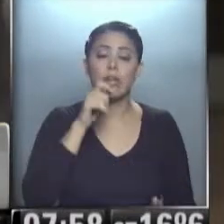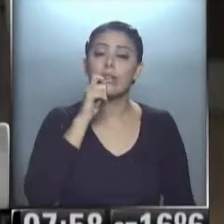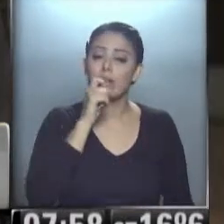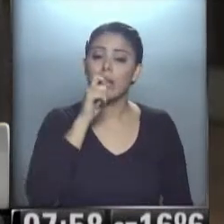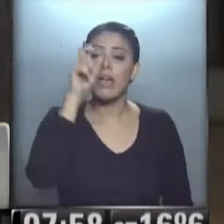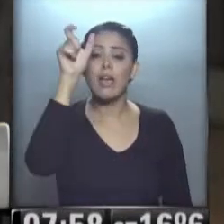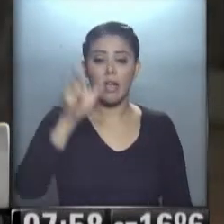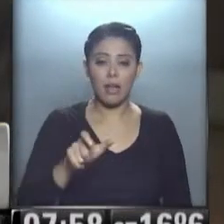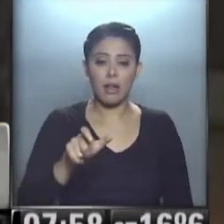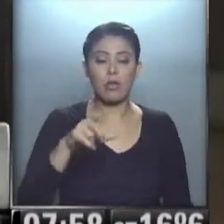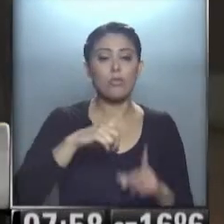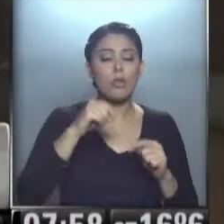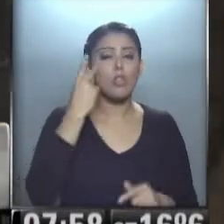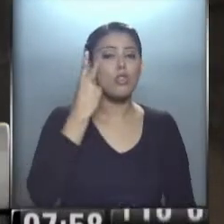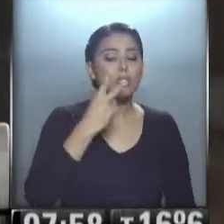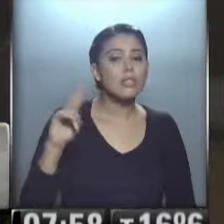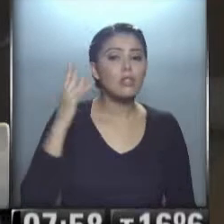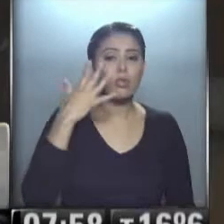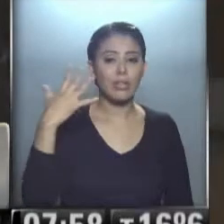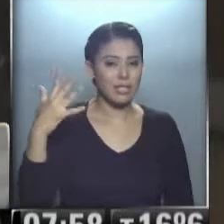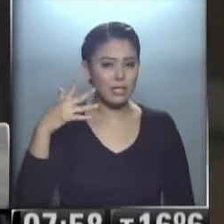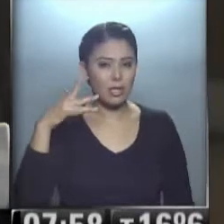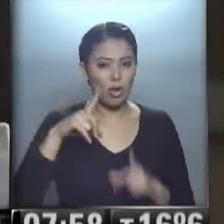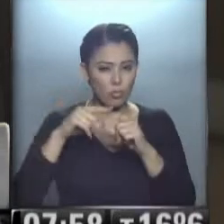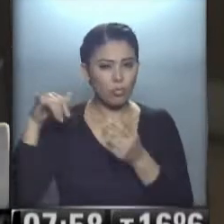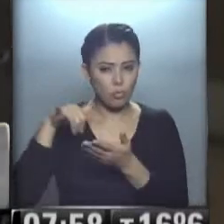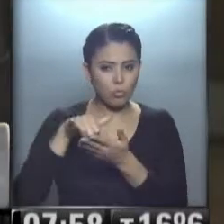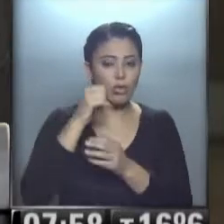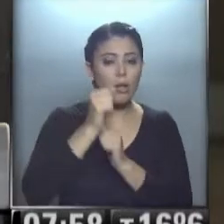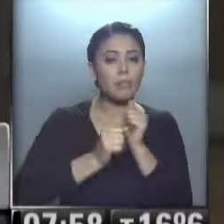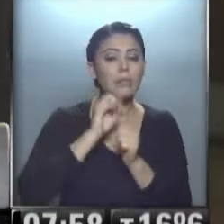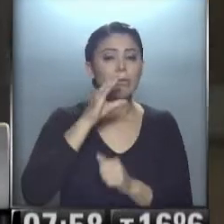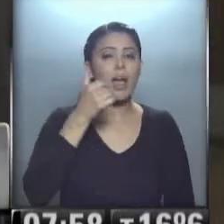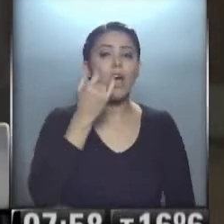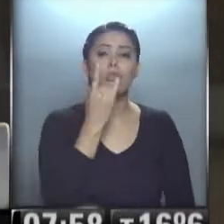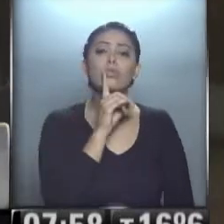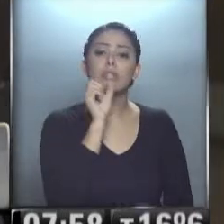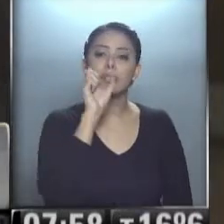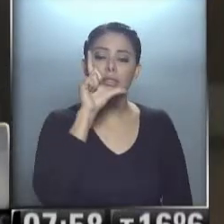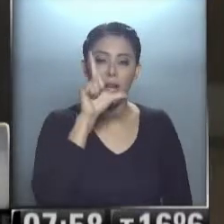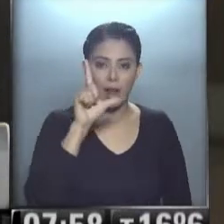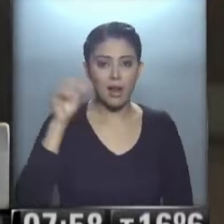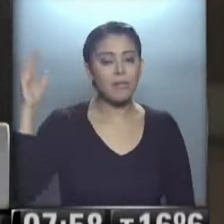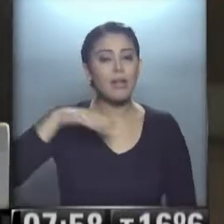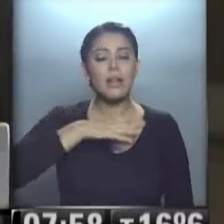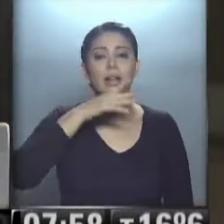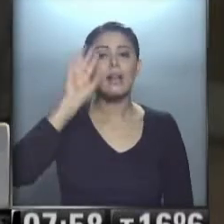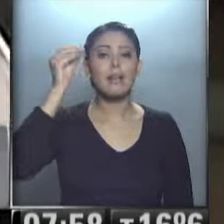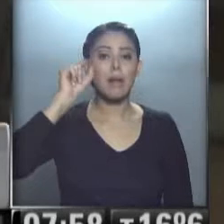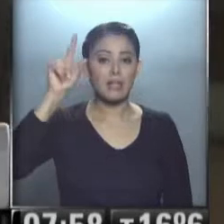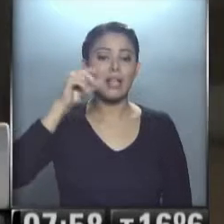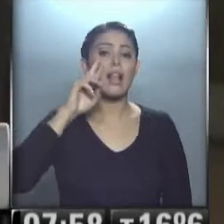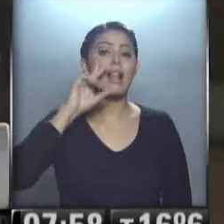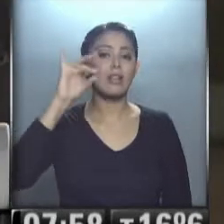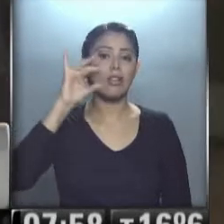al bueno al vuelo 2255 de la empresa austral proveniente del río de janeiro que cuando